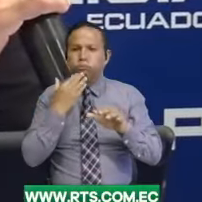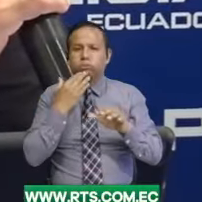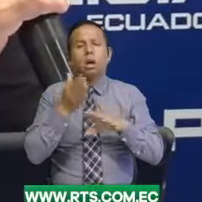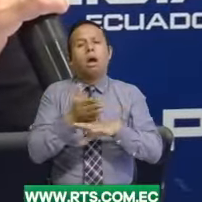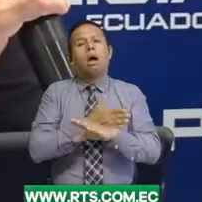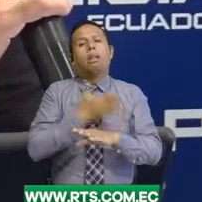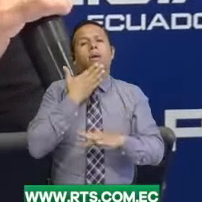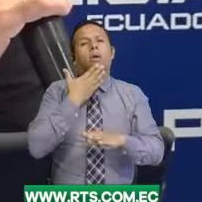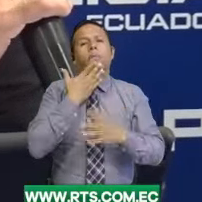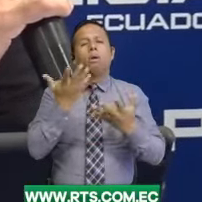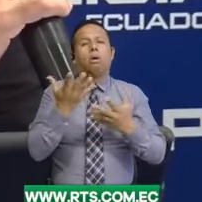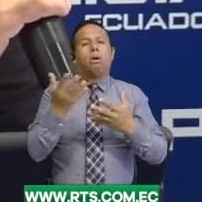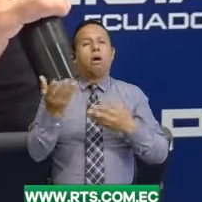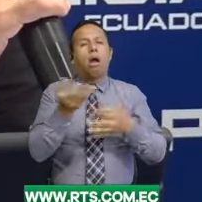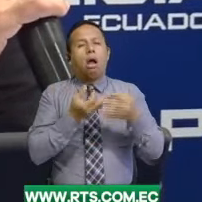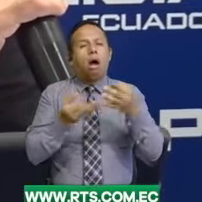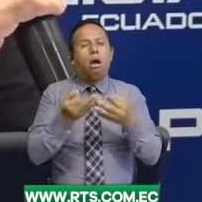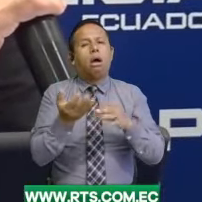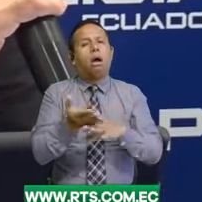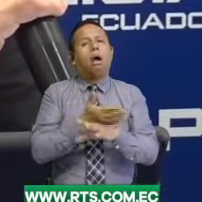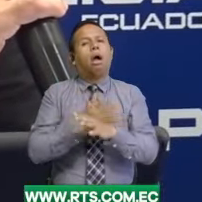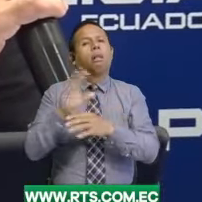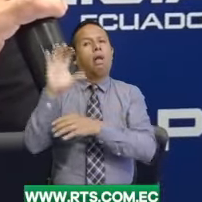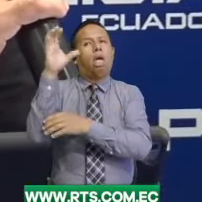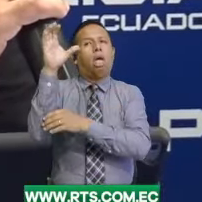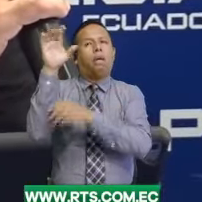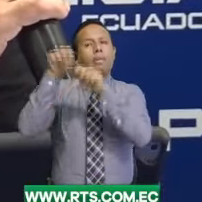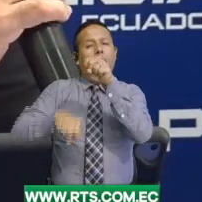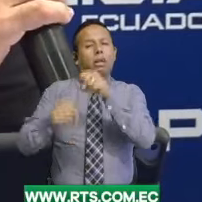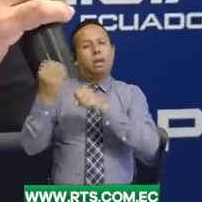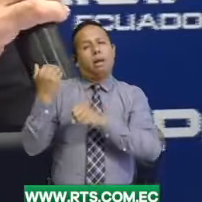de la información, ese radar fue afectado en el pasado.